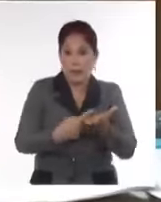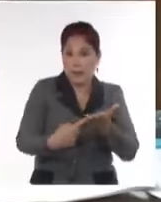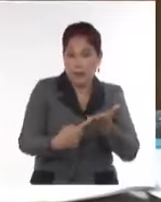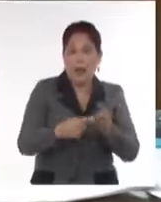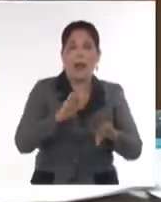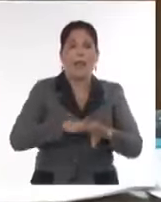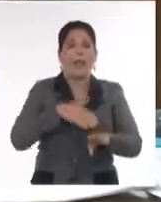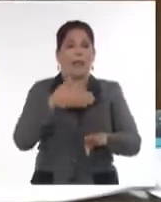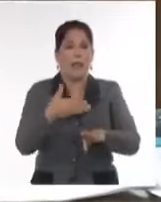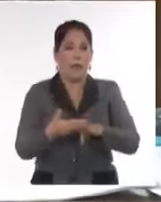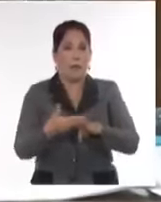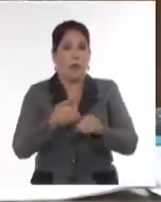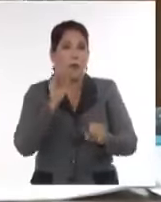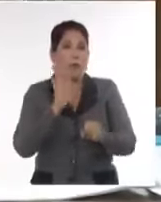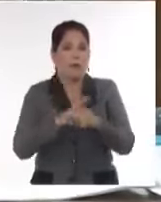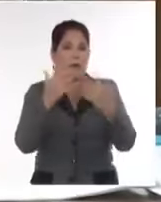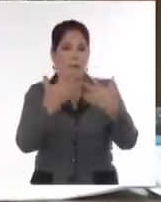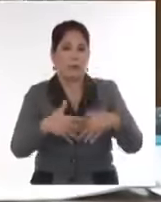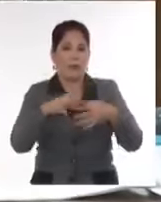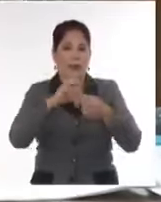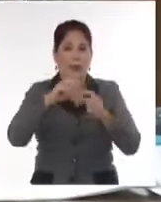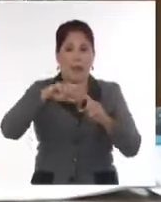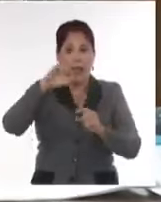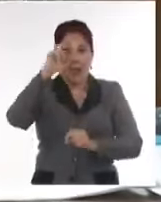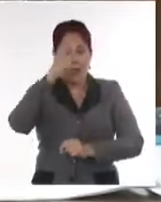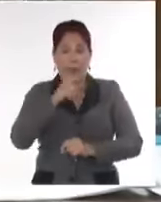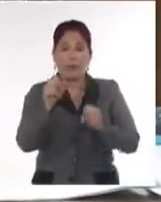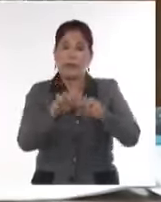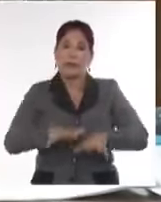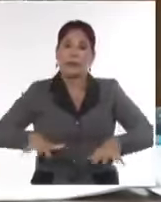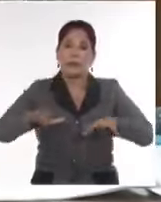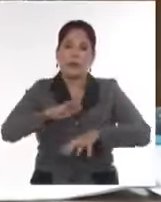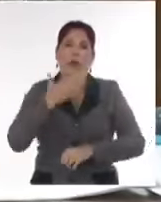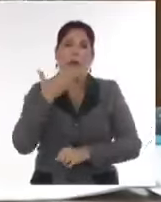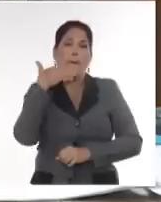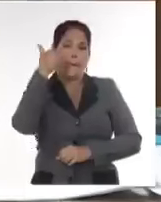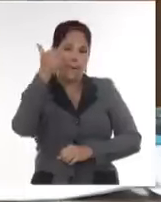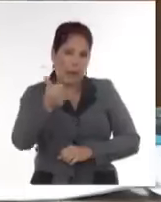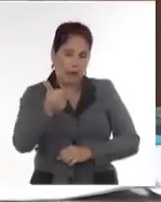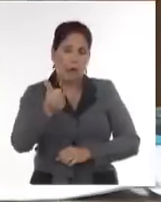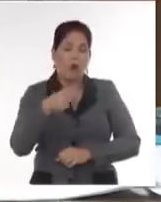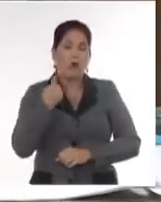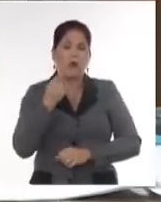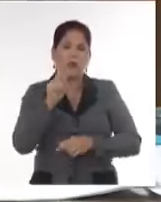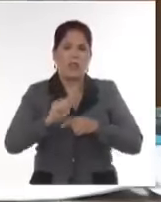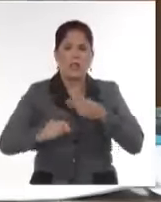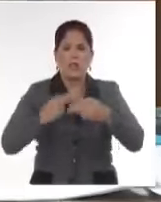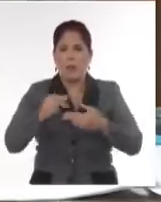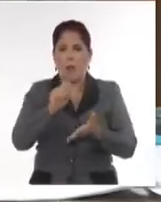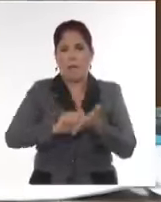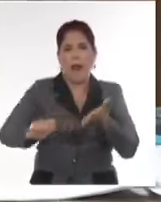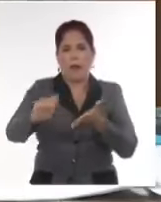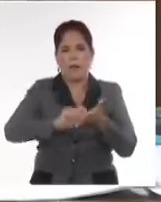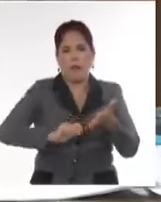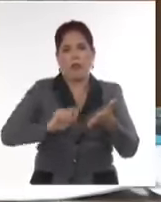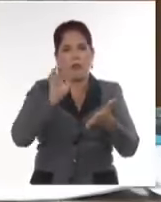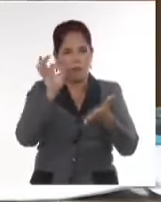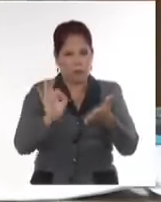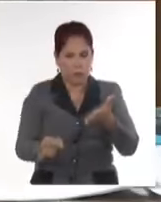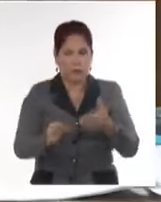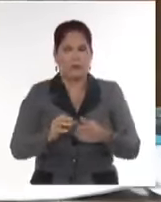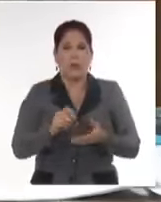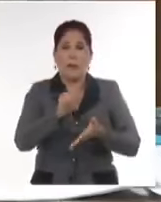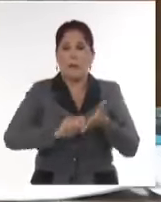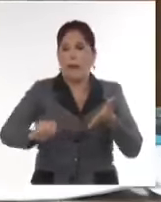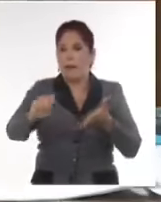que entre Guiteras, nosotros vamos a tener una situación mejor, que hemos hecho una planificación exacta. Ahora, hemos hecho una planificación